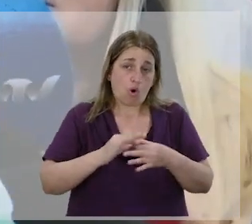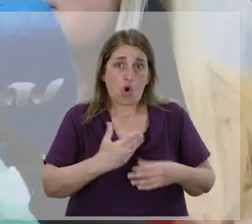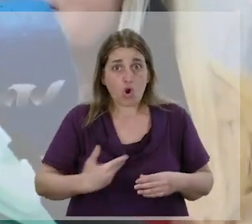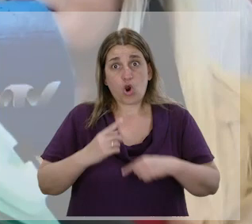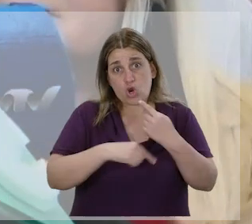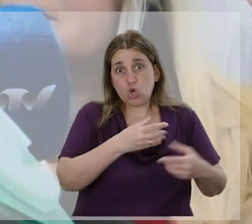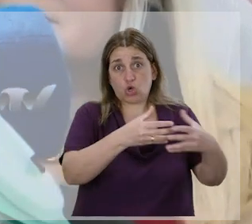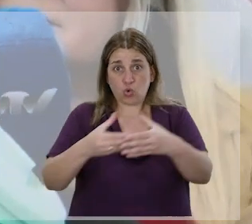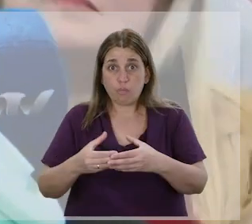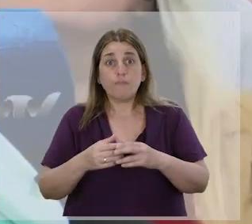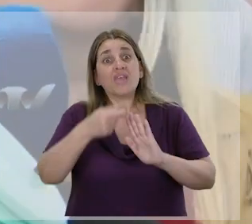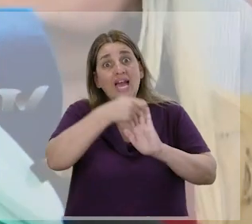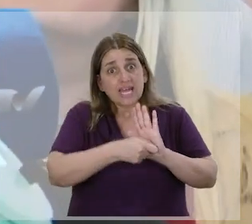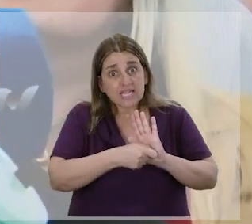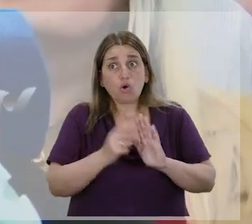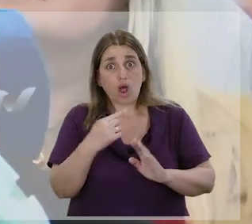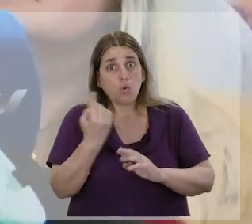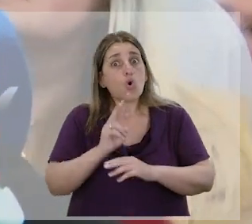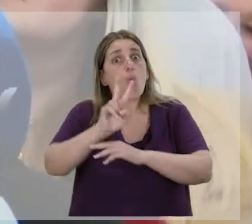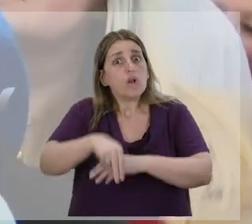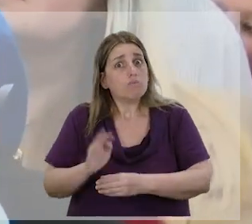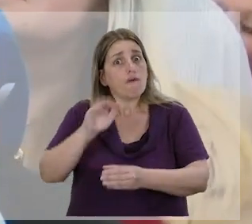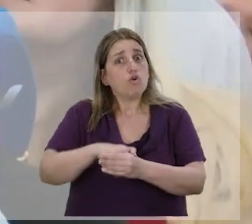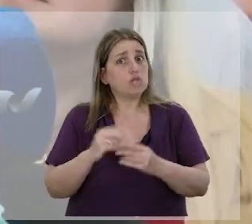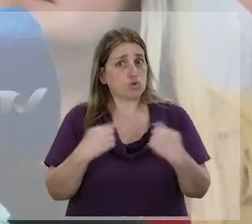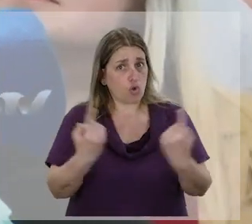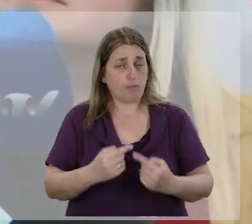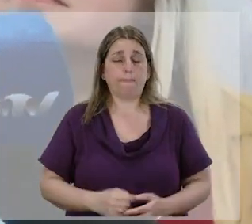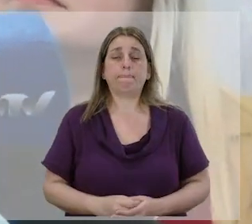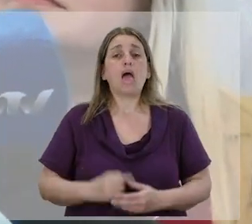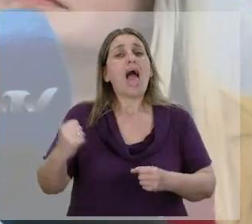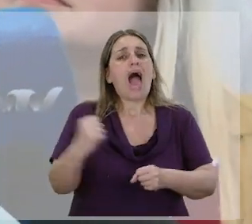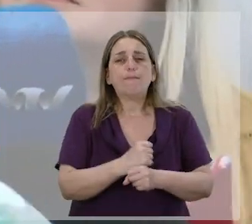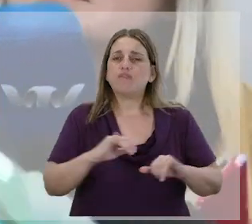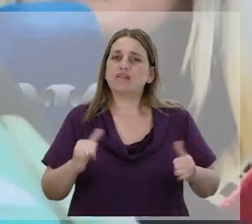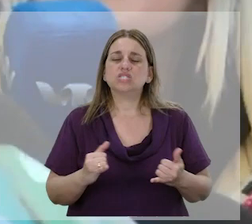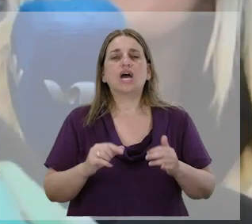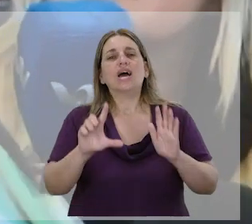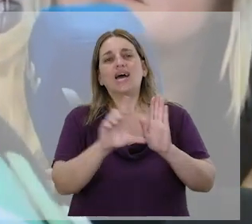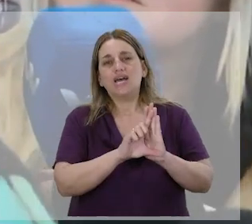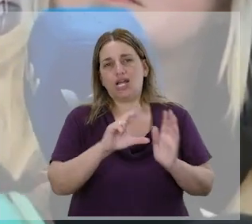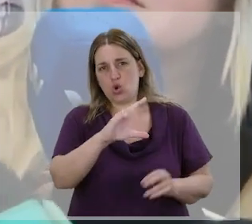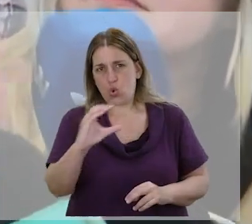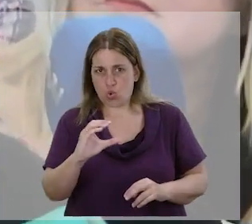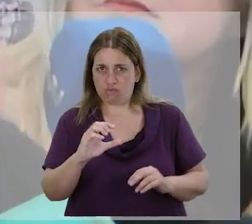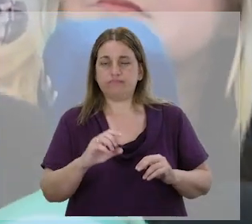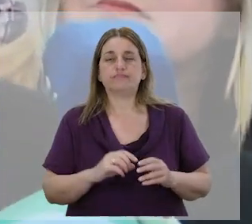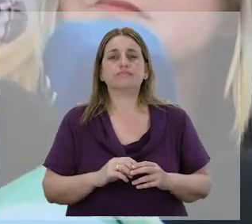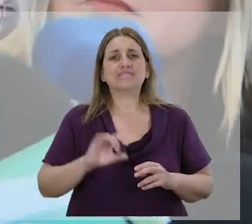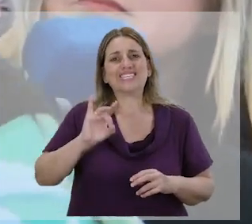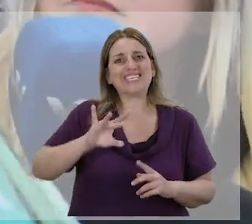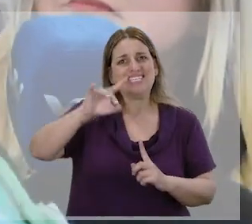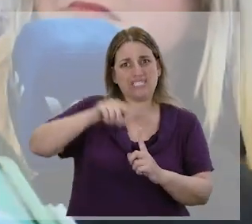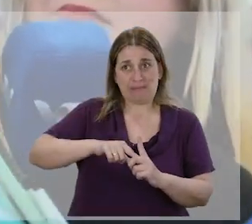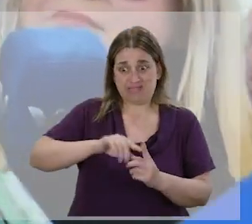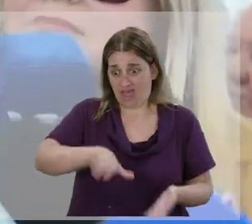otro partido. Y además muchos artículos se votaron entre todos. Aprobada la ley, disculpen, aprobada la ley de urgente